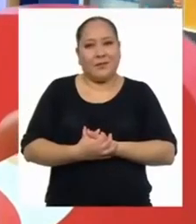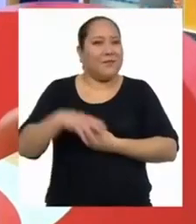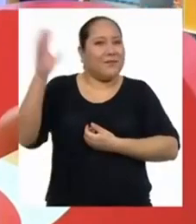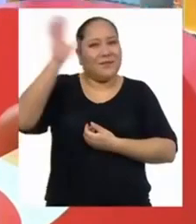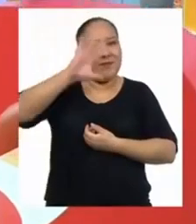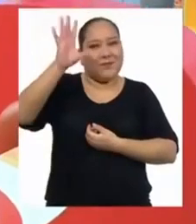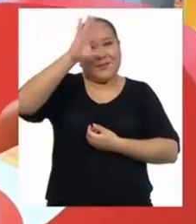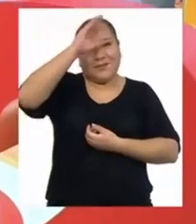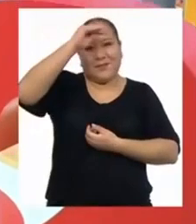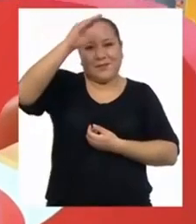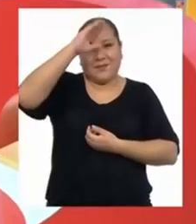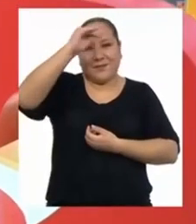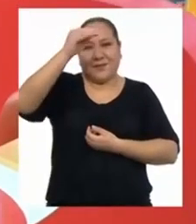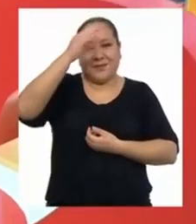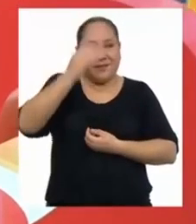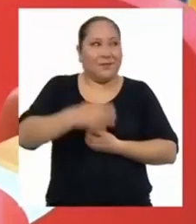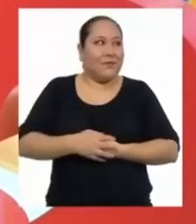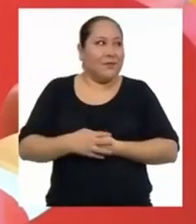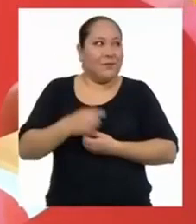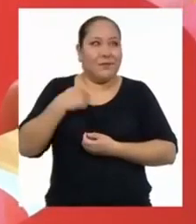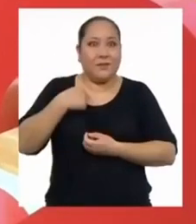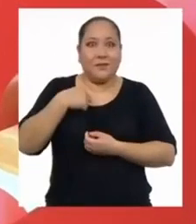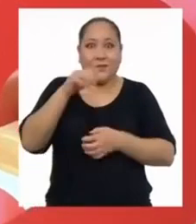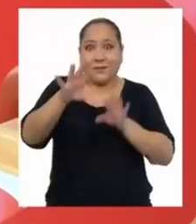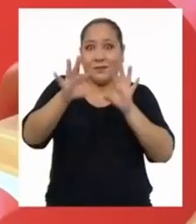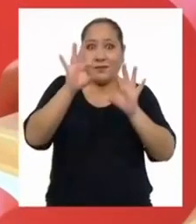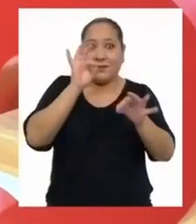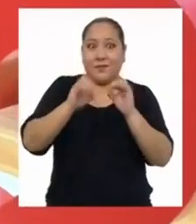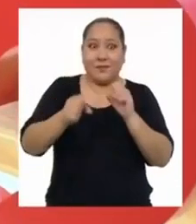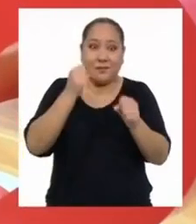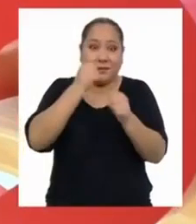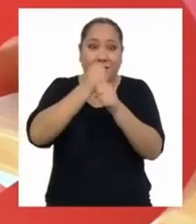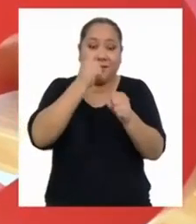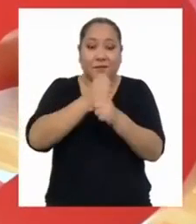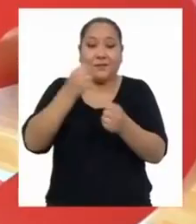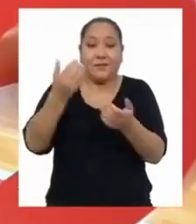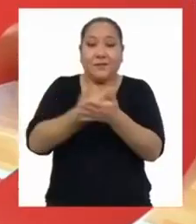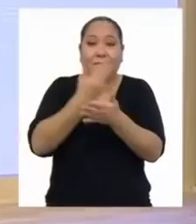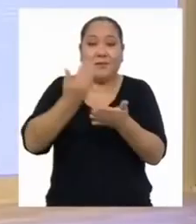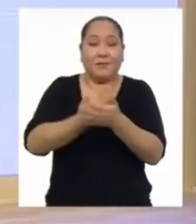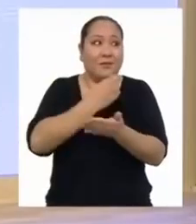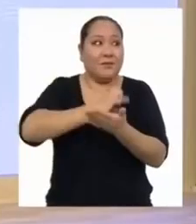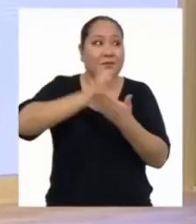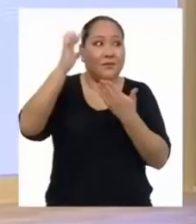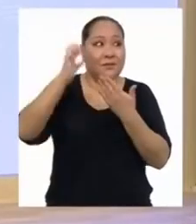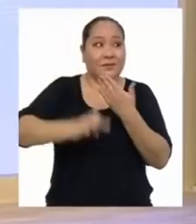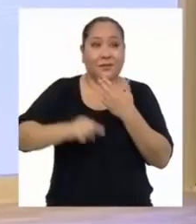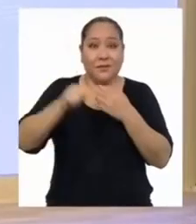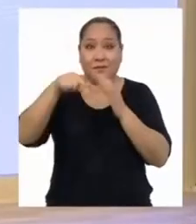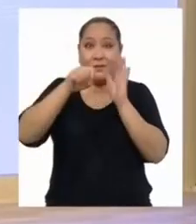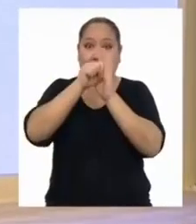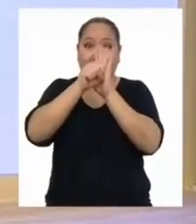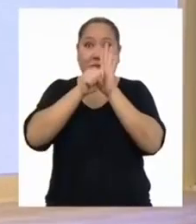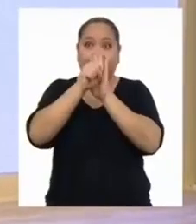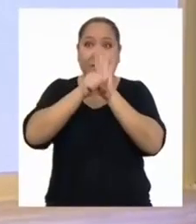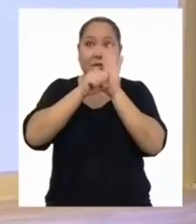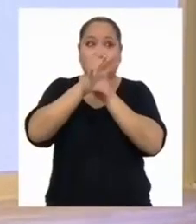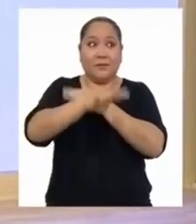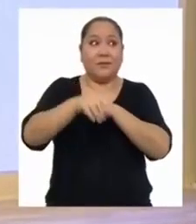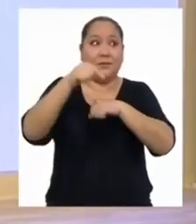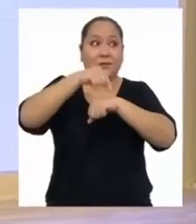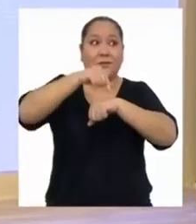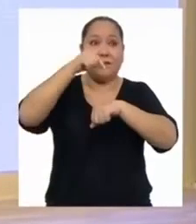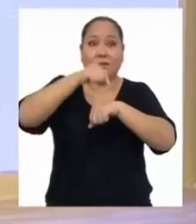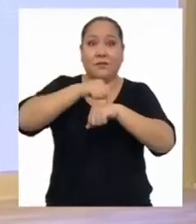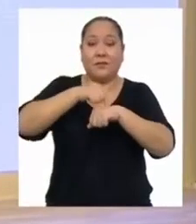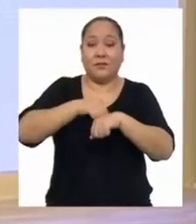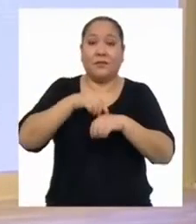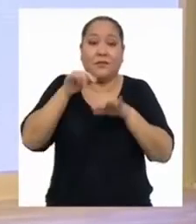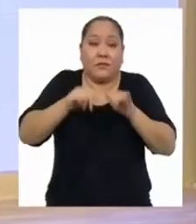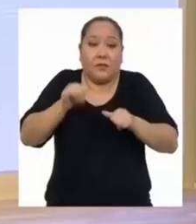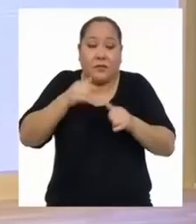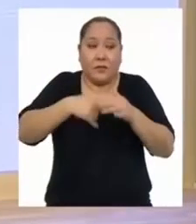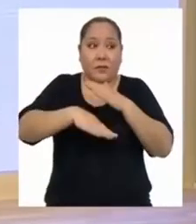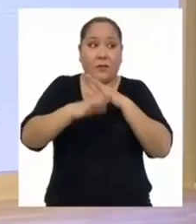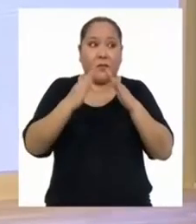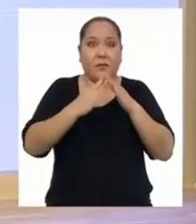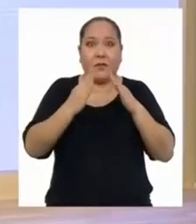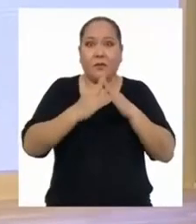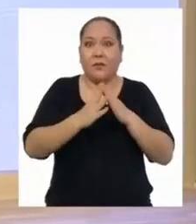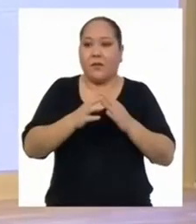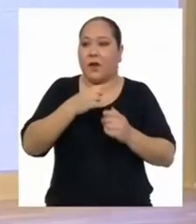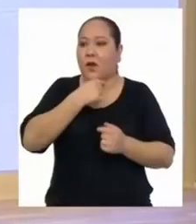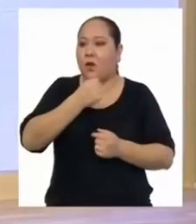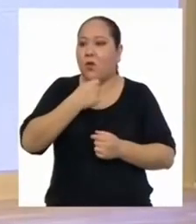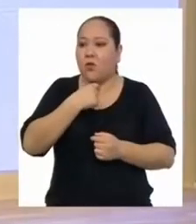chicas y chicos, me han encontrado trabajando en un nuevo proyecto de video. Desde la cuarentena, le agarré gusto a grabar escenas